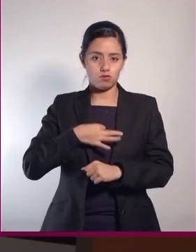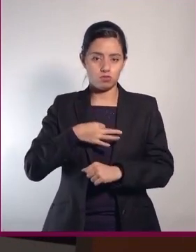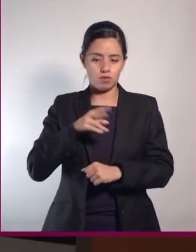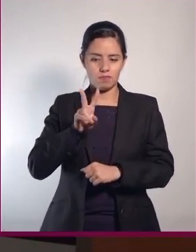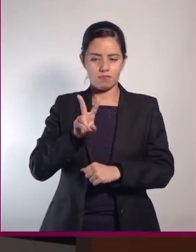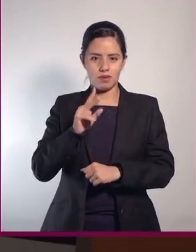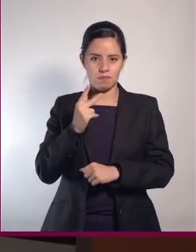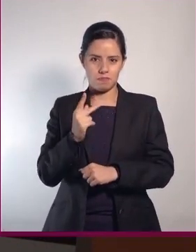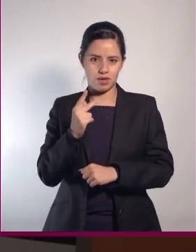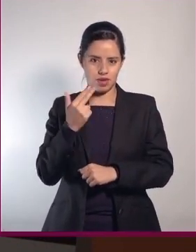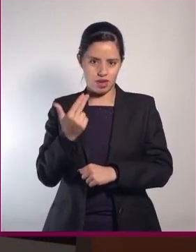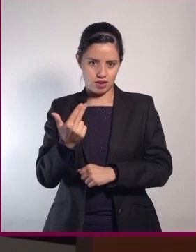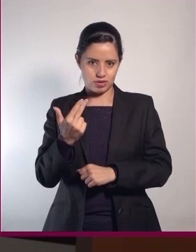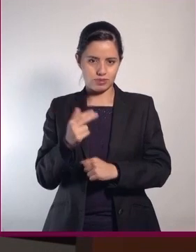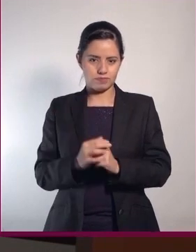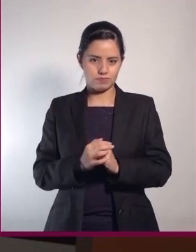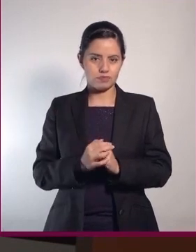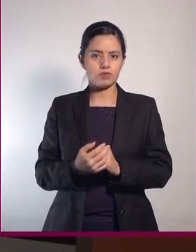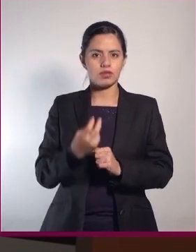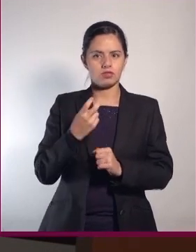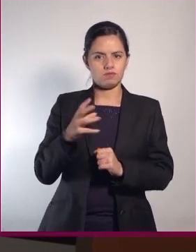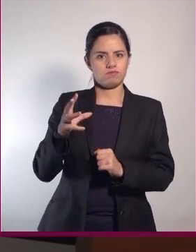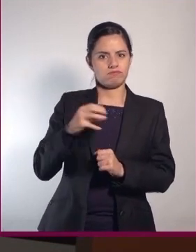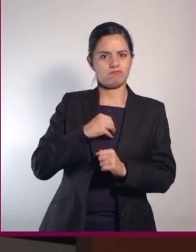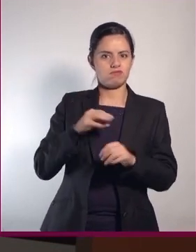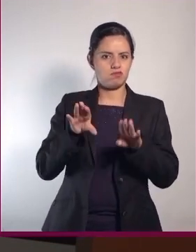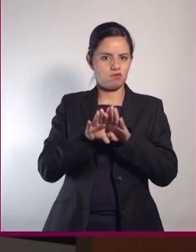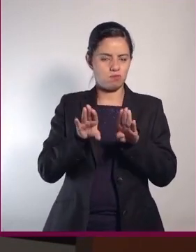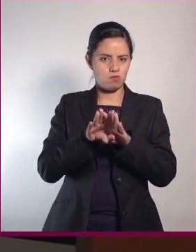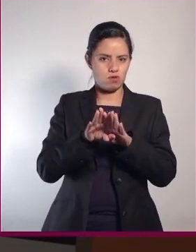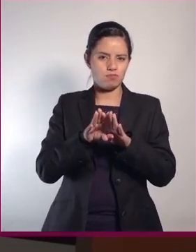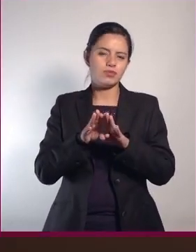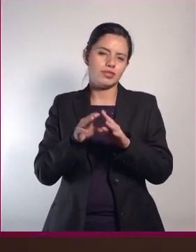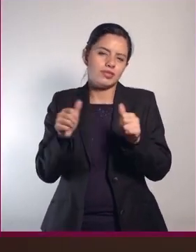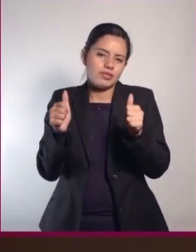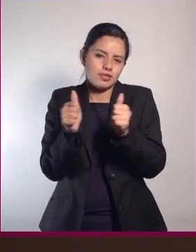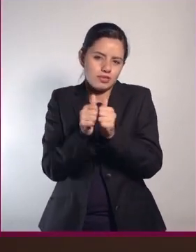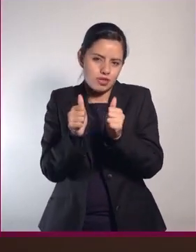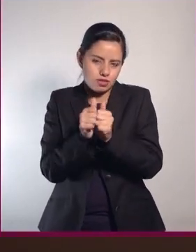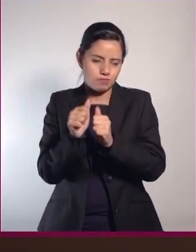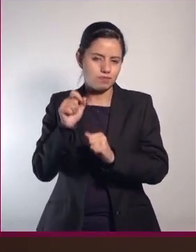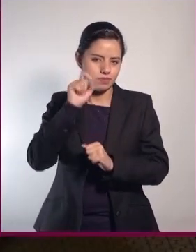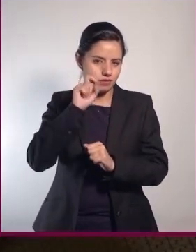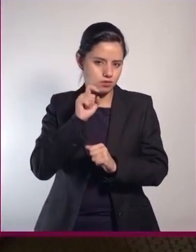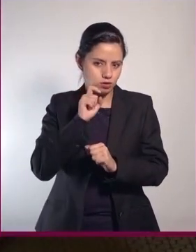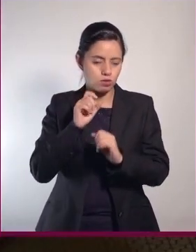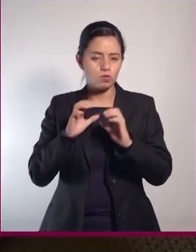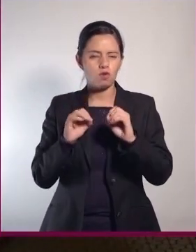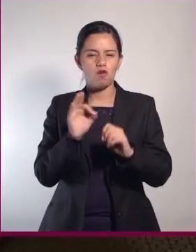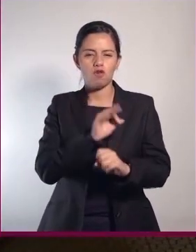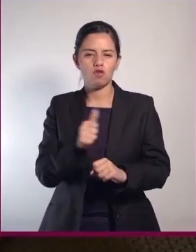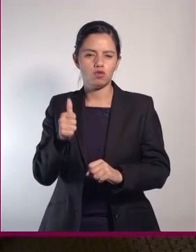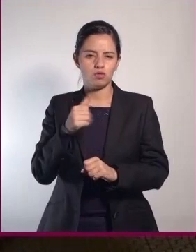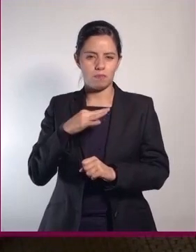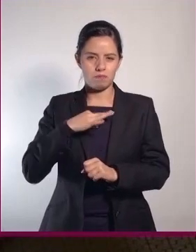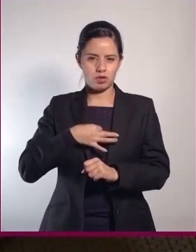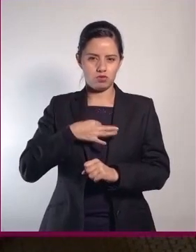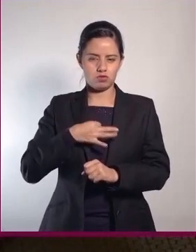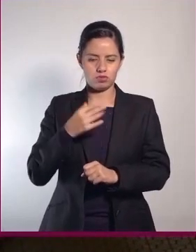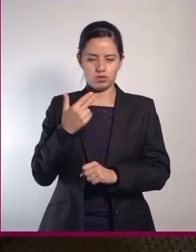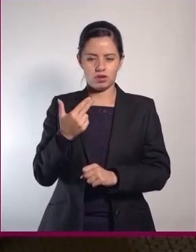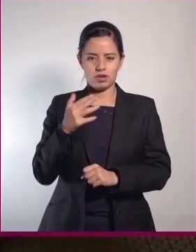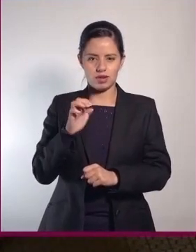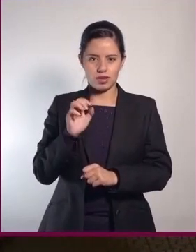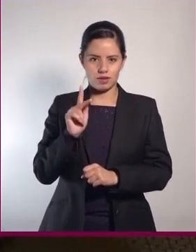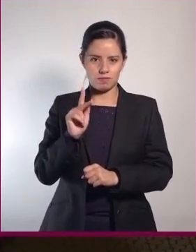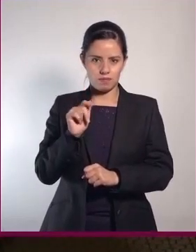humano que se adquiere de transmisión sexual, bacterias o los virus de la hepatitis que nos pueden provocar o pueden ayudar a